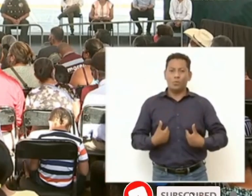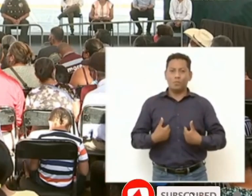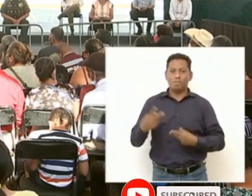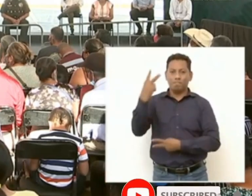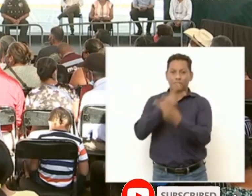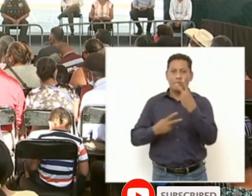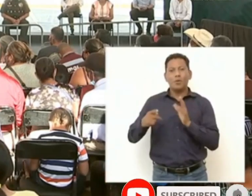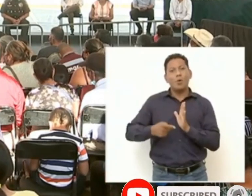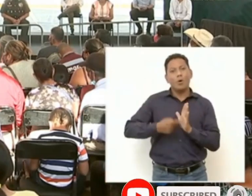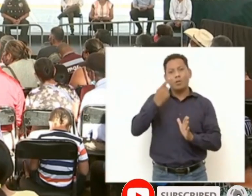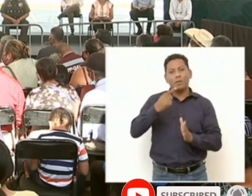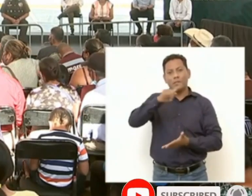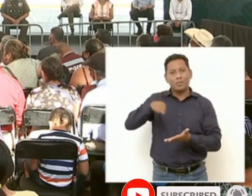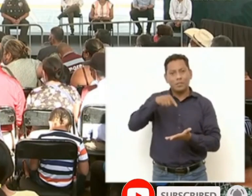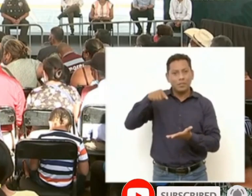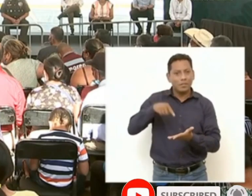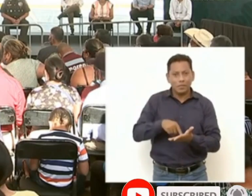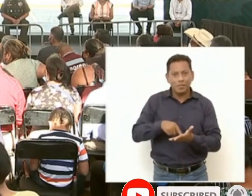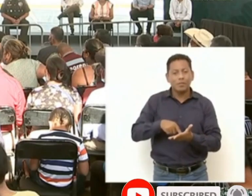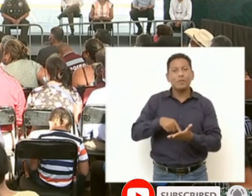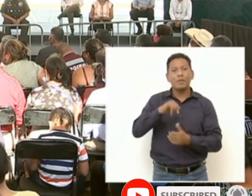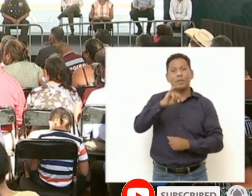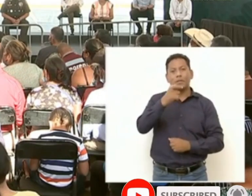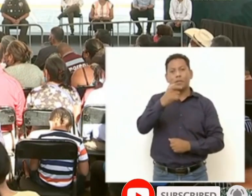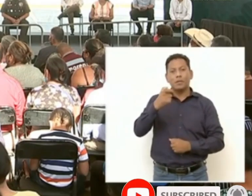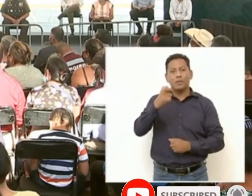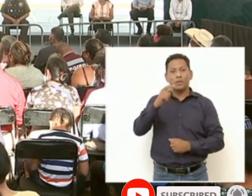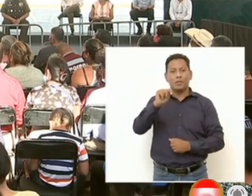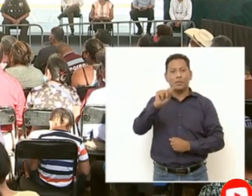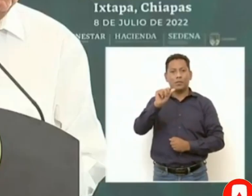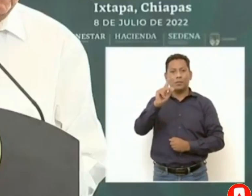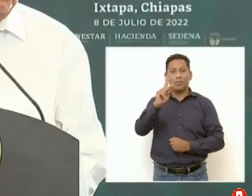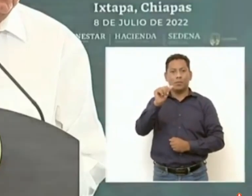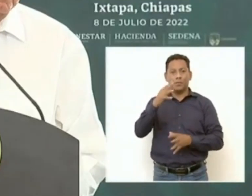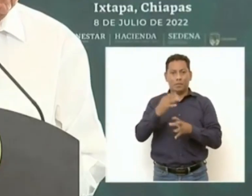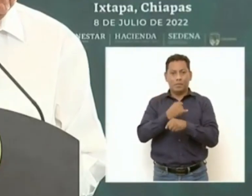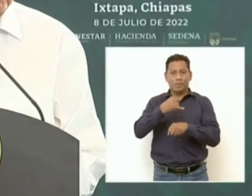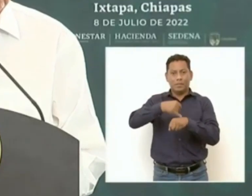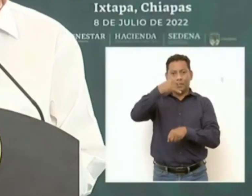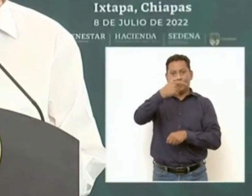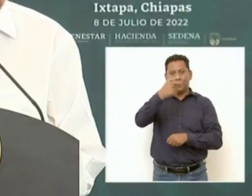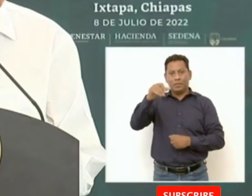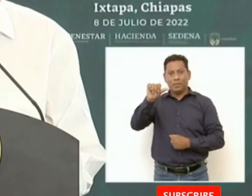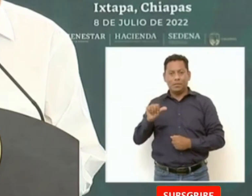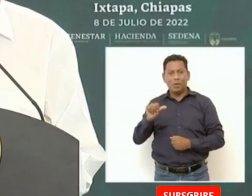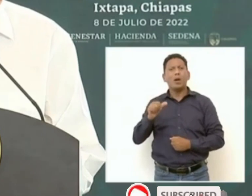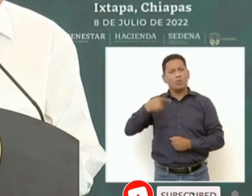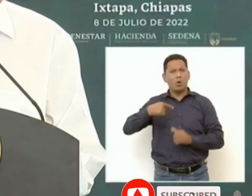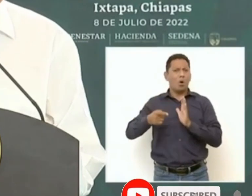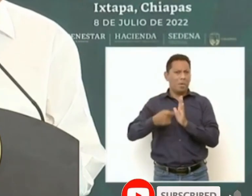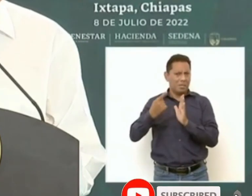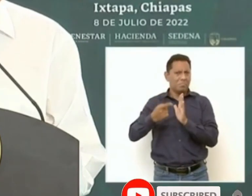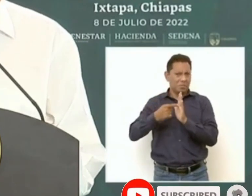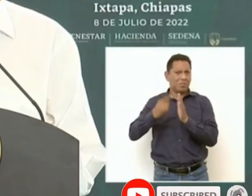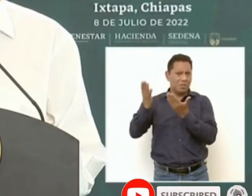nuevo en Iztapa, que ya he visitado en otras